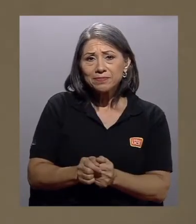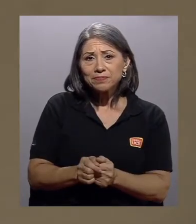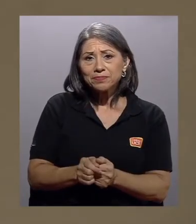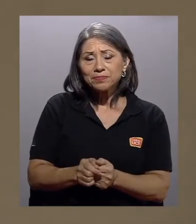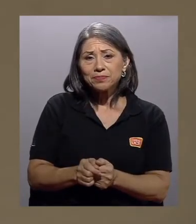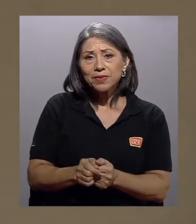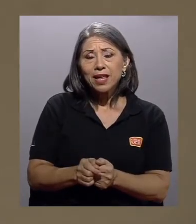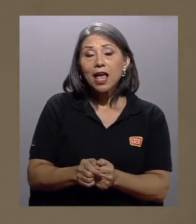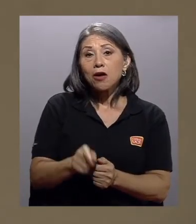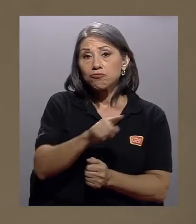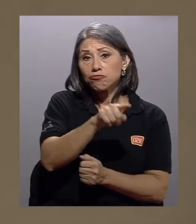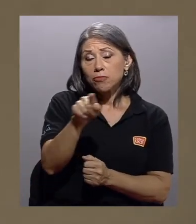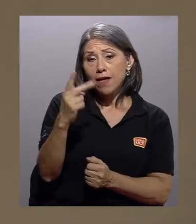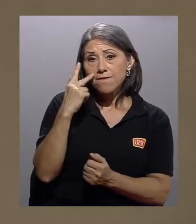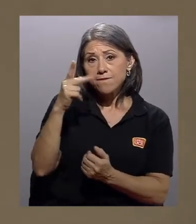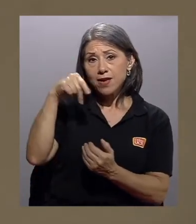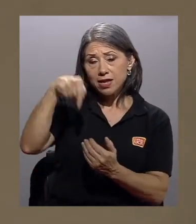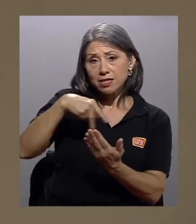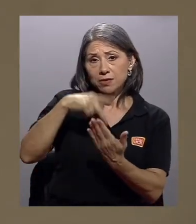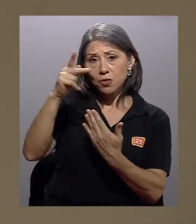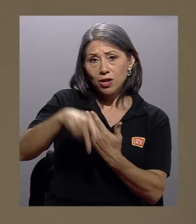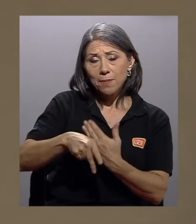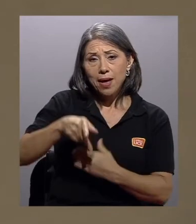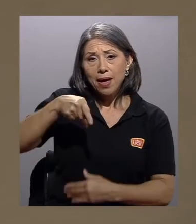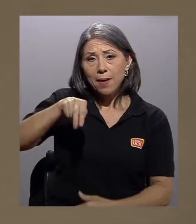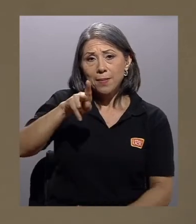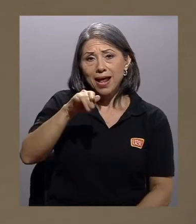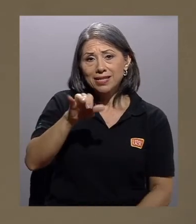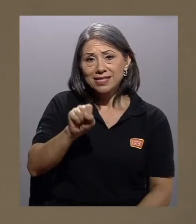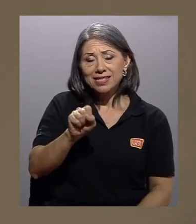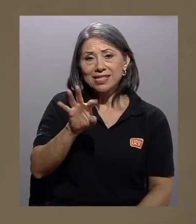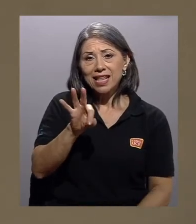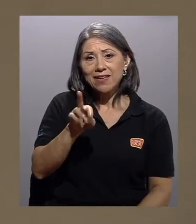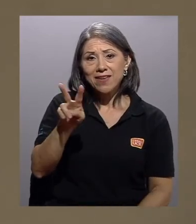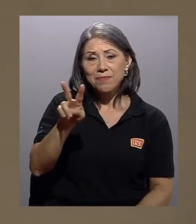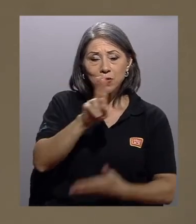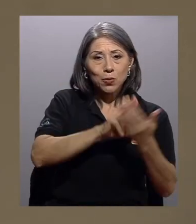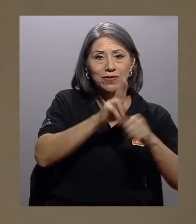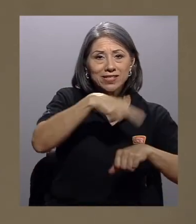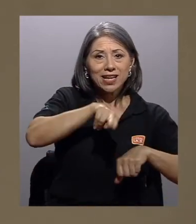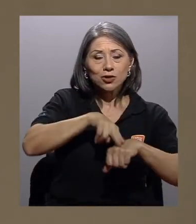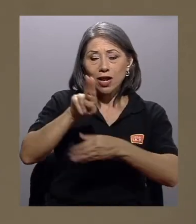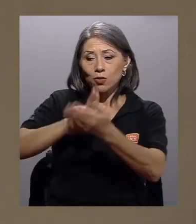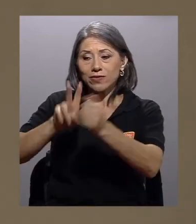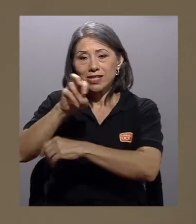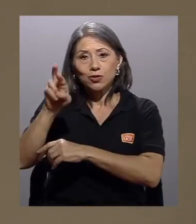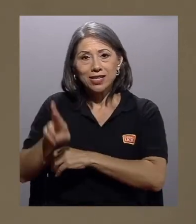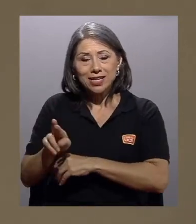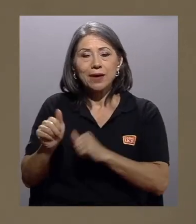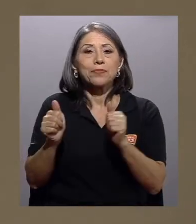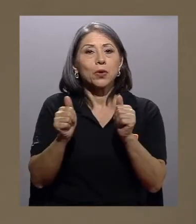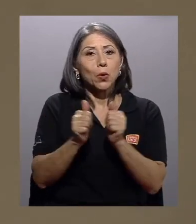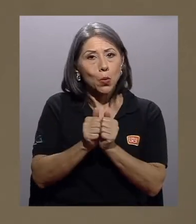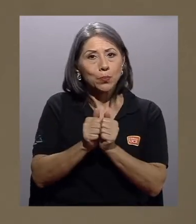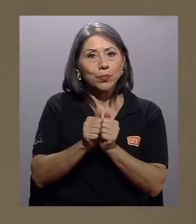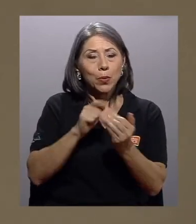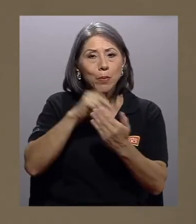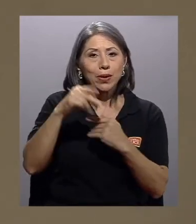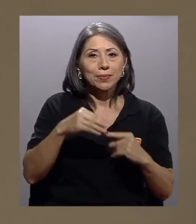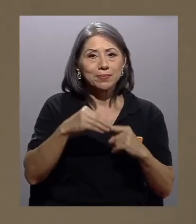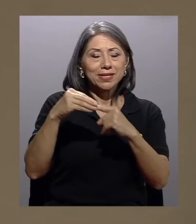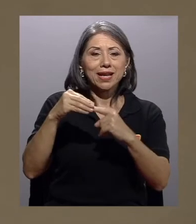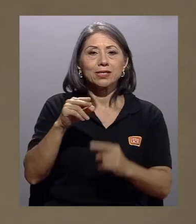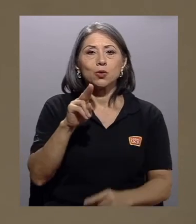ustedes la sintonía de este programa de Praxis TV de la Universidad Nacional de Costa Rica en coproducción